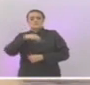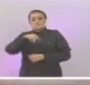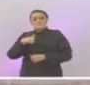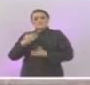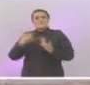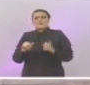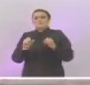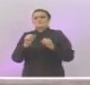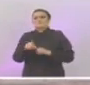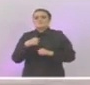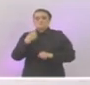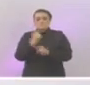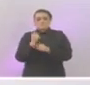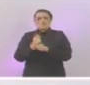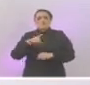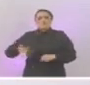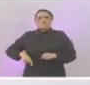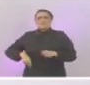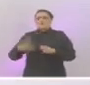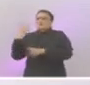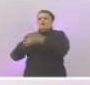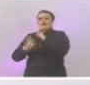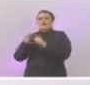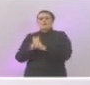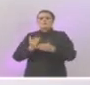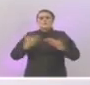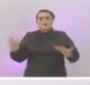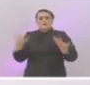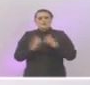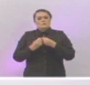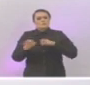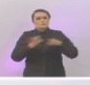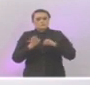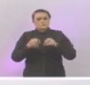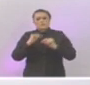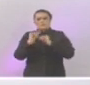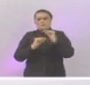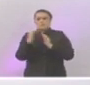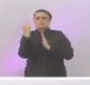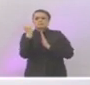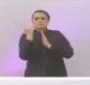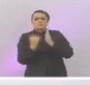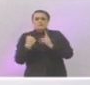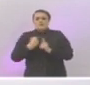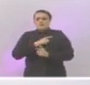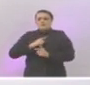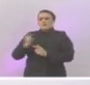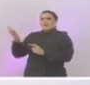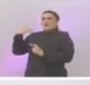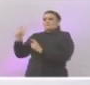también el primer gobierno en muchos años en que estamos trabajando para reducir el monto de la deuda